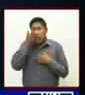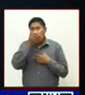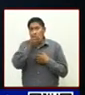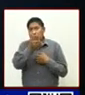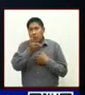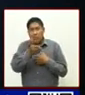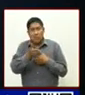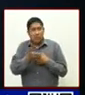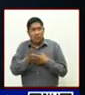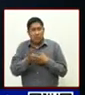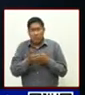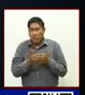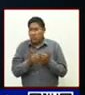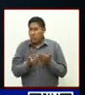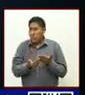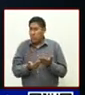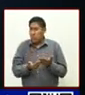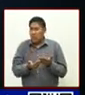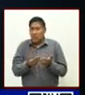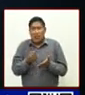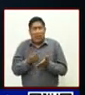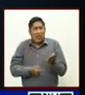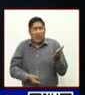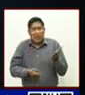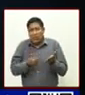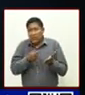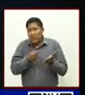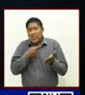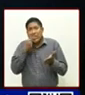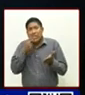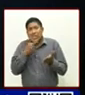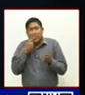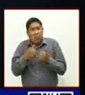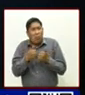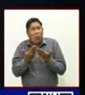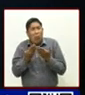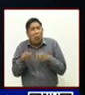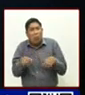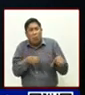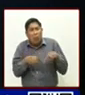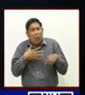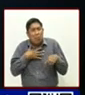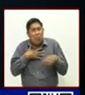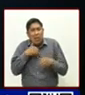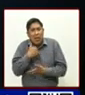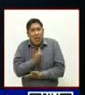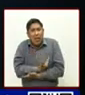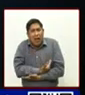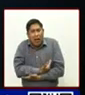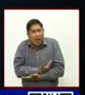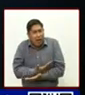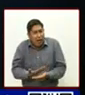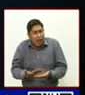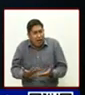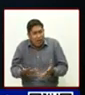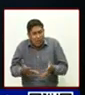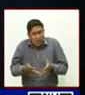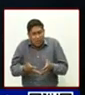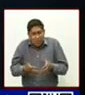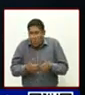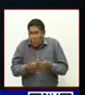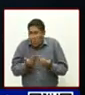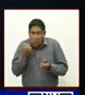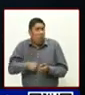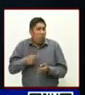posterior. Quisiera saber qué es lo que ella también, qué es lo que dice, cómo lo ha hecho a mi hija. ¿Con qué coraje